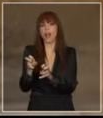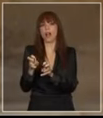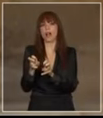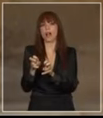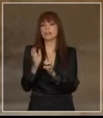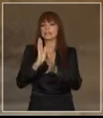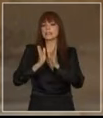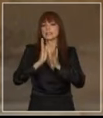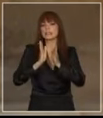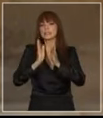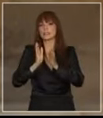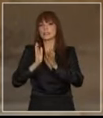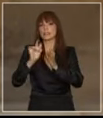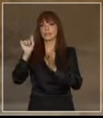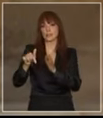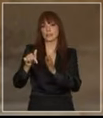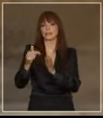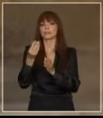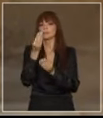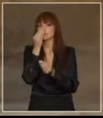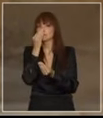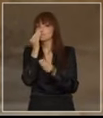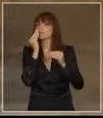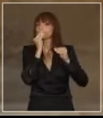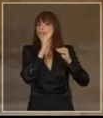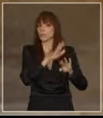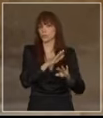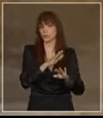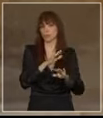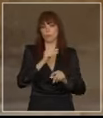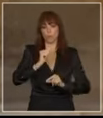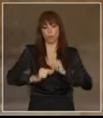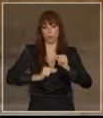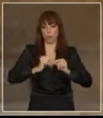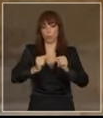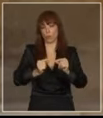irán sustituyendo primero y hasta